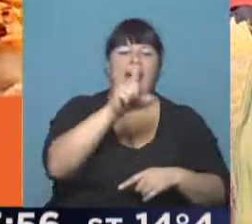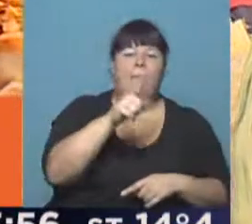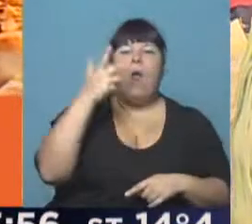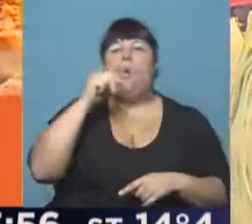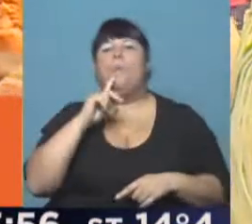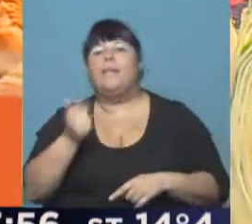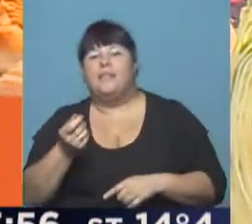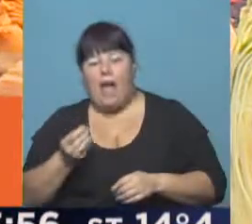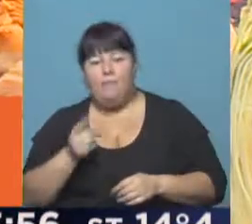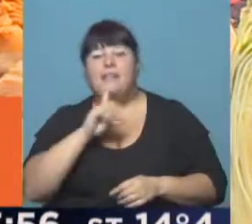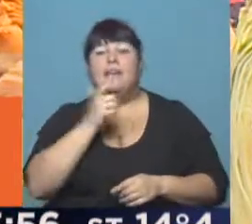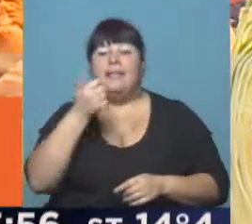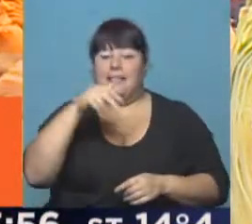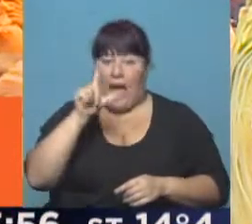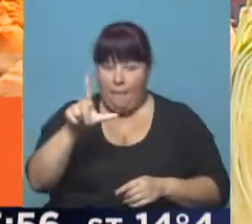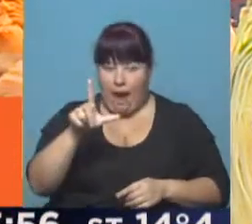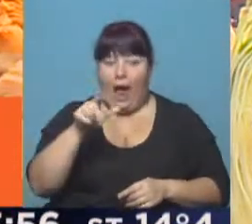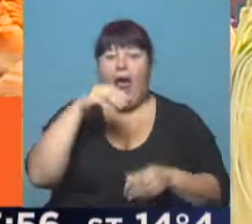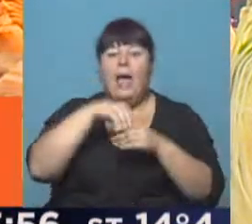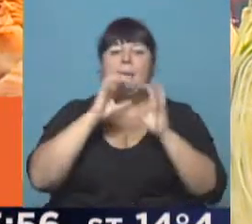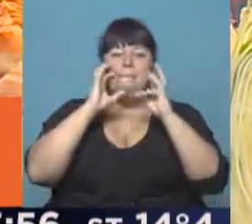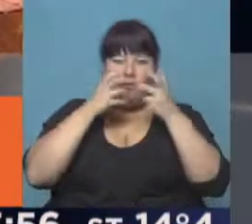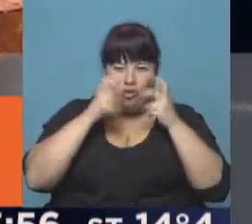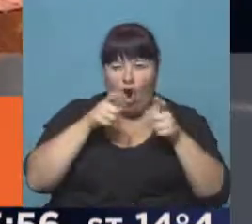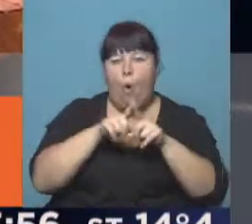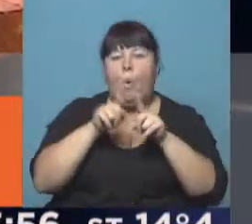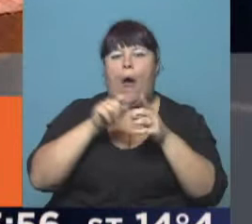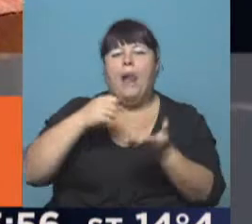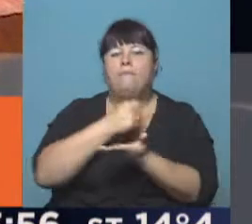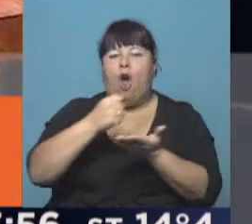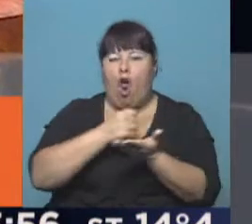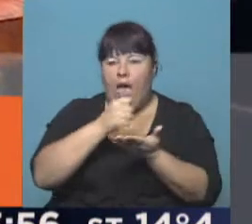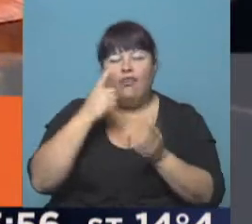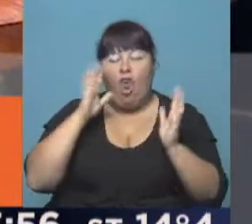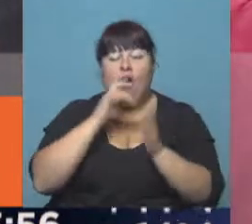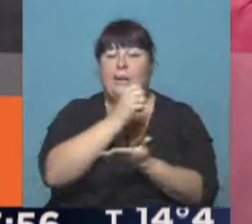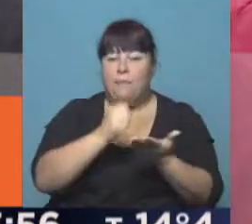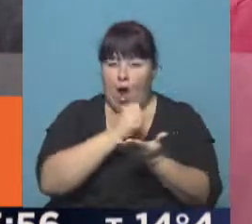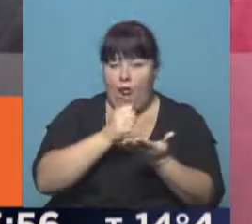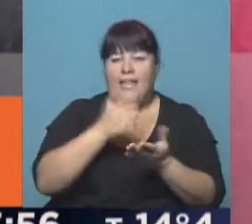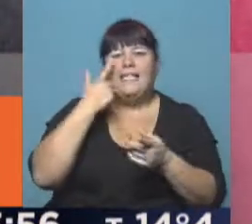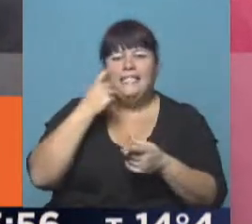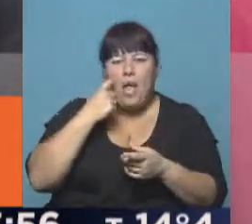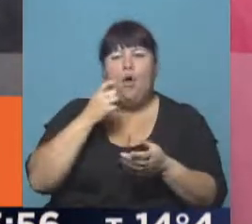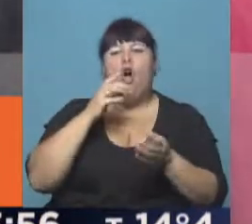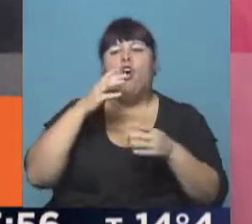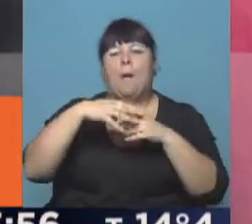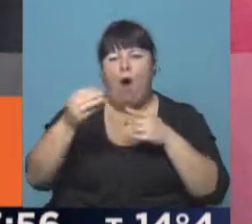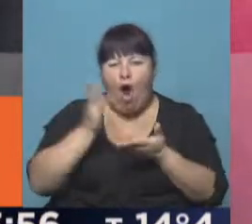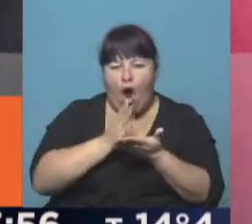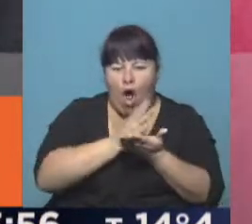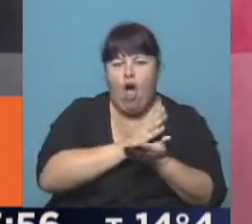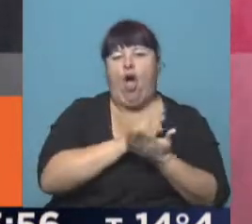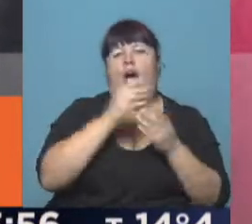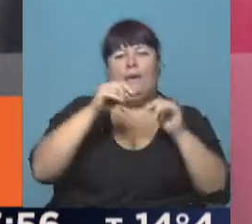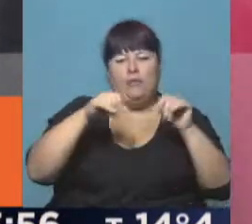humita? El tamal tiene maíz, como si fuese una polenta, para el que no conoce, cebolla, pimientos, bueno,